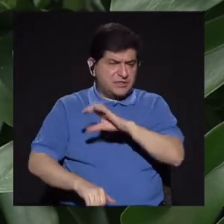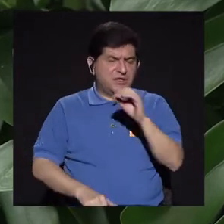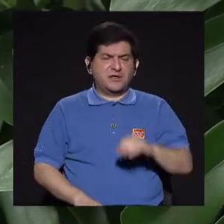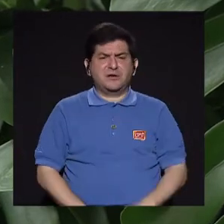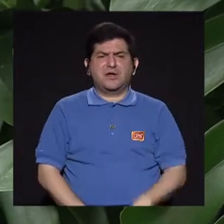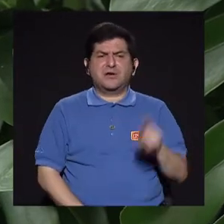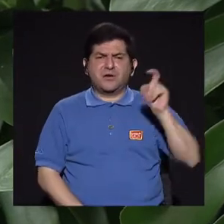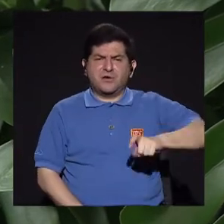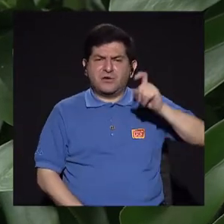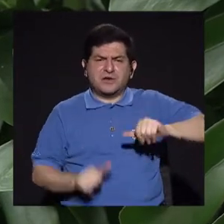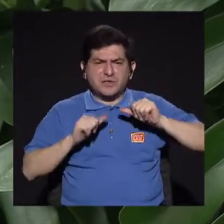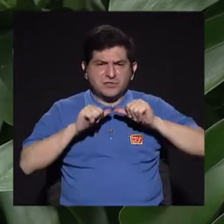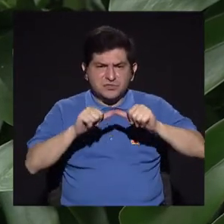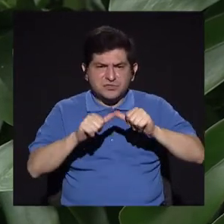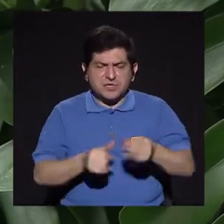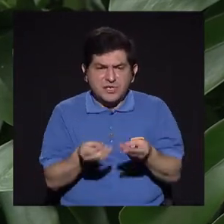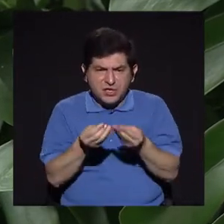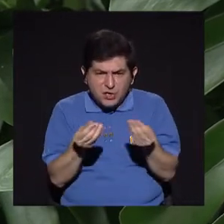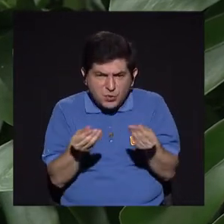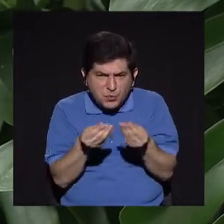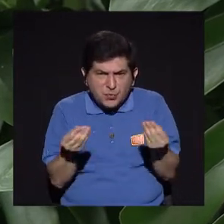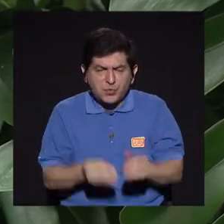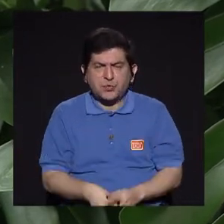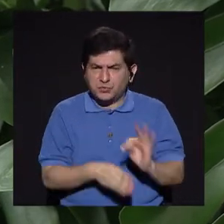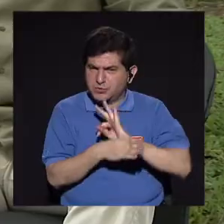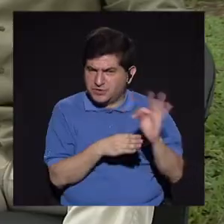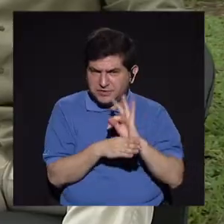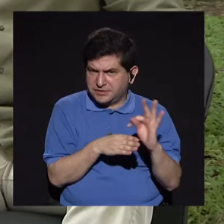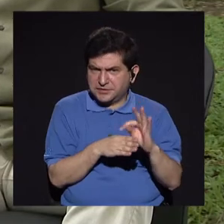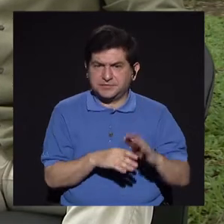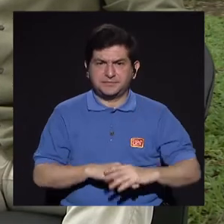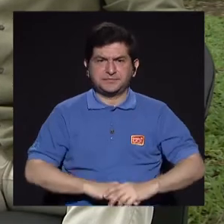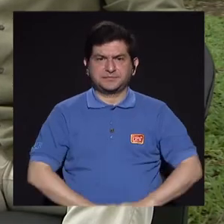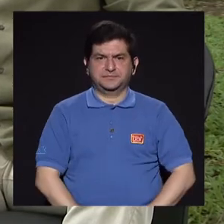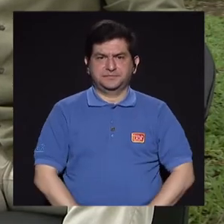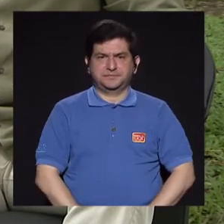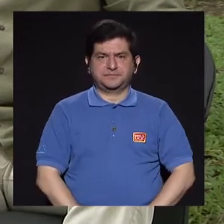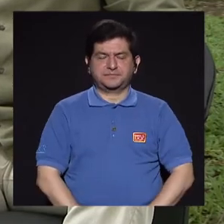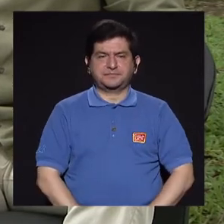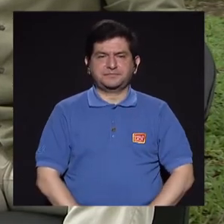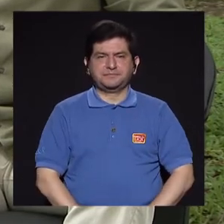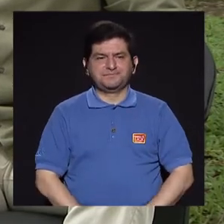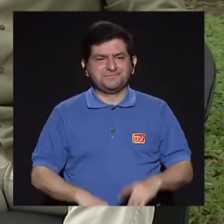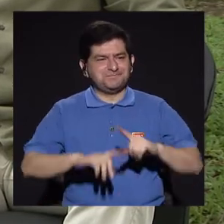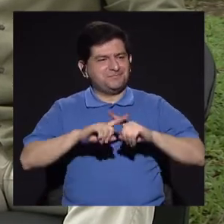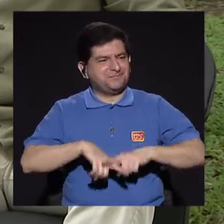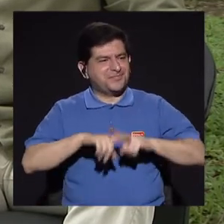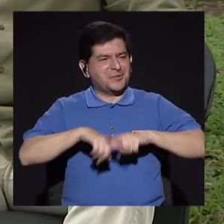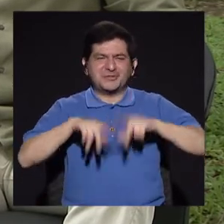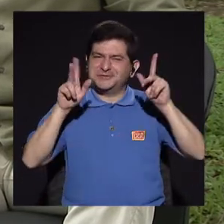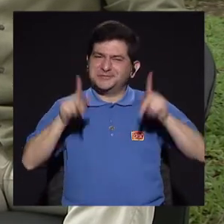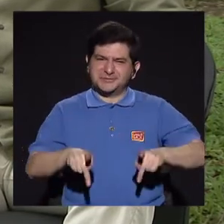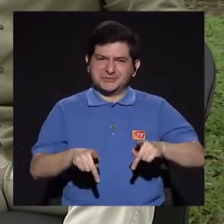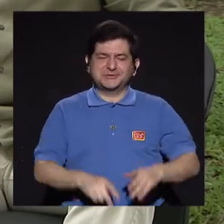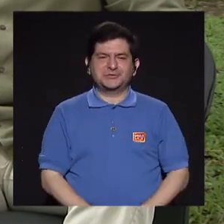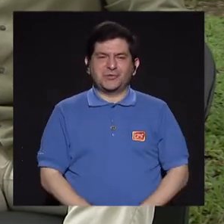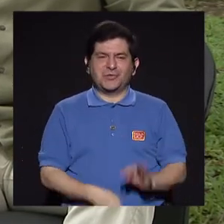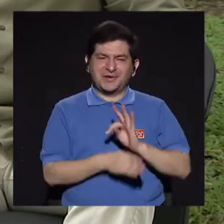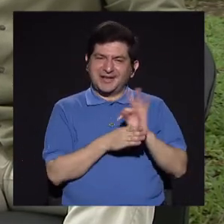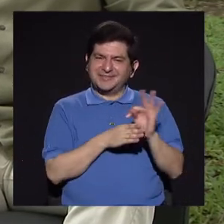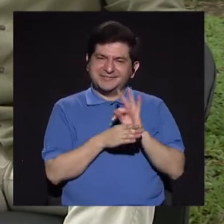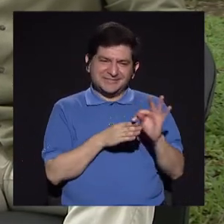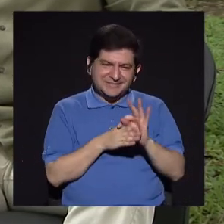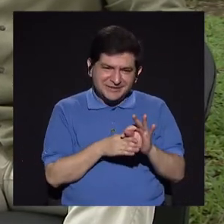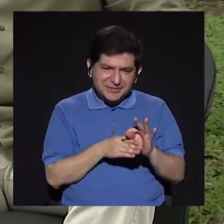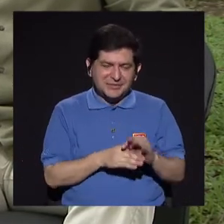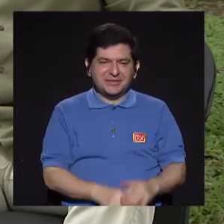que seguir con el producto, con esta terapia, por ejemplo. A ver, eso depende de la persona, del